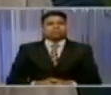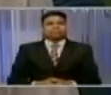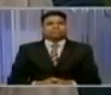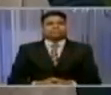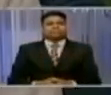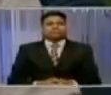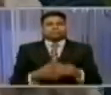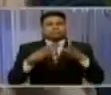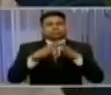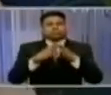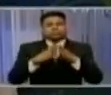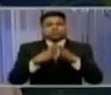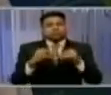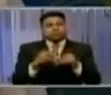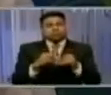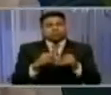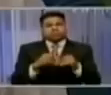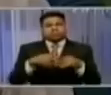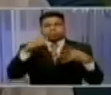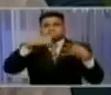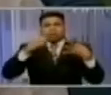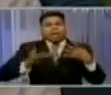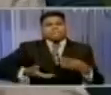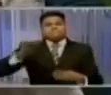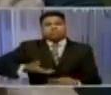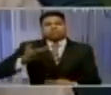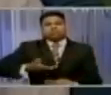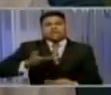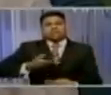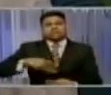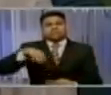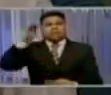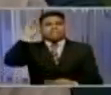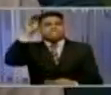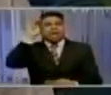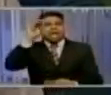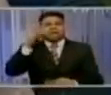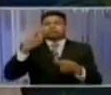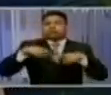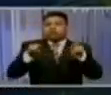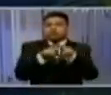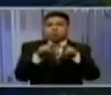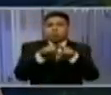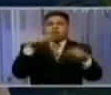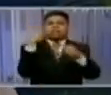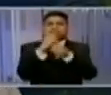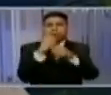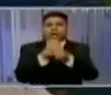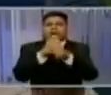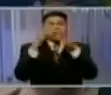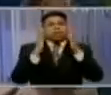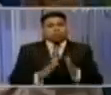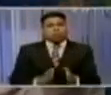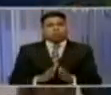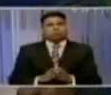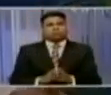papel del maestro o la maestra que del obrero, la obrera, el trabajador. Y de convertir a los